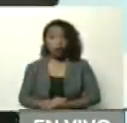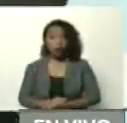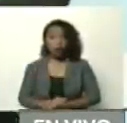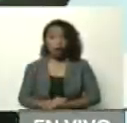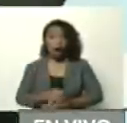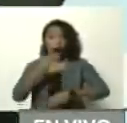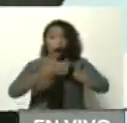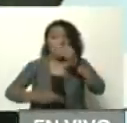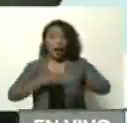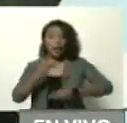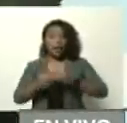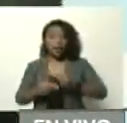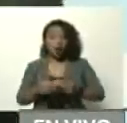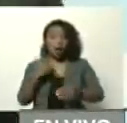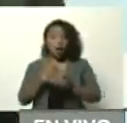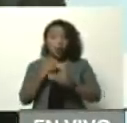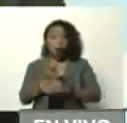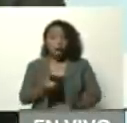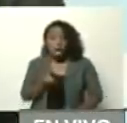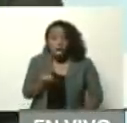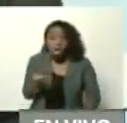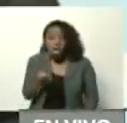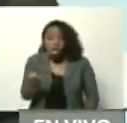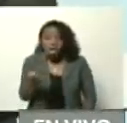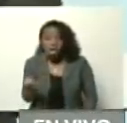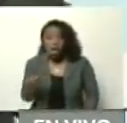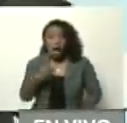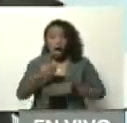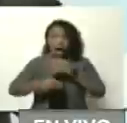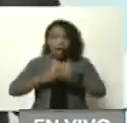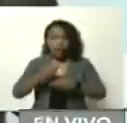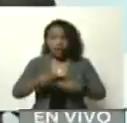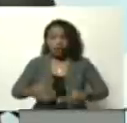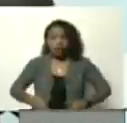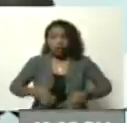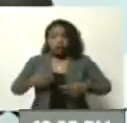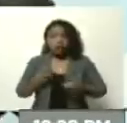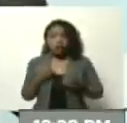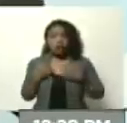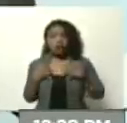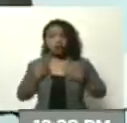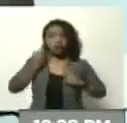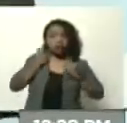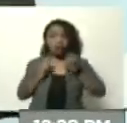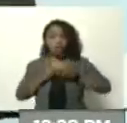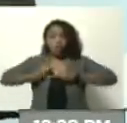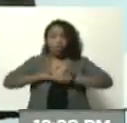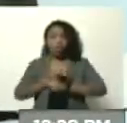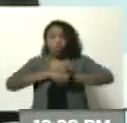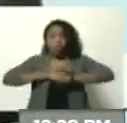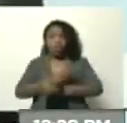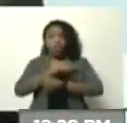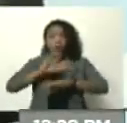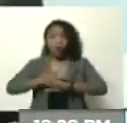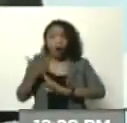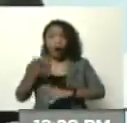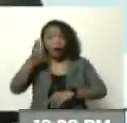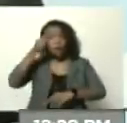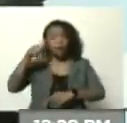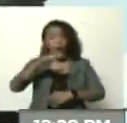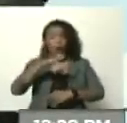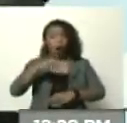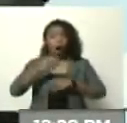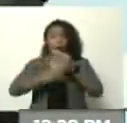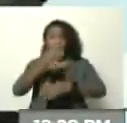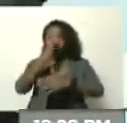a generado sobra generado mucho inquietud porque nuestro pueblo ha sido el más golpeado